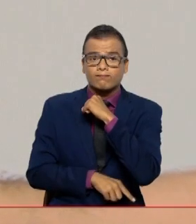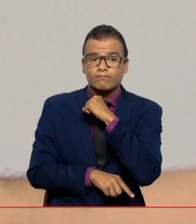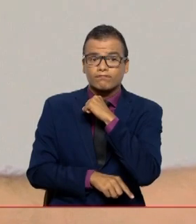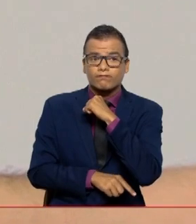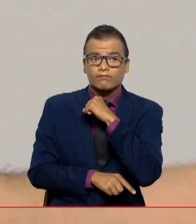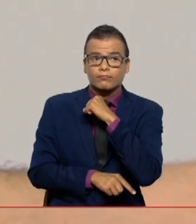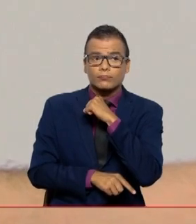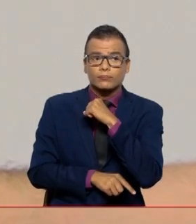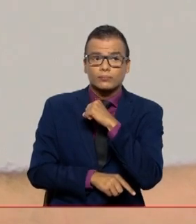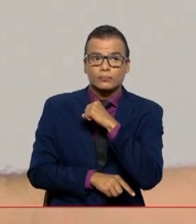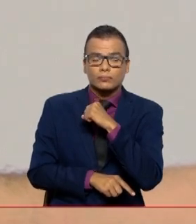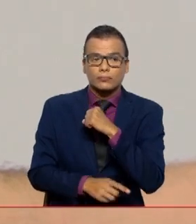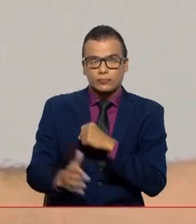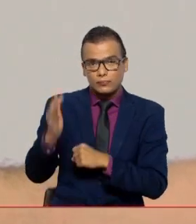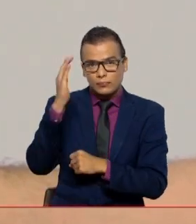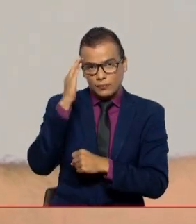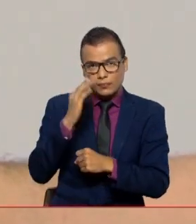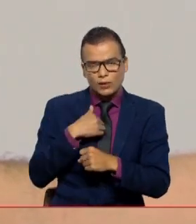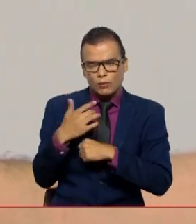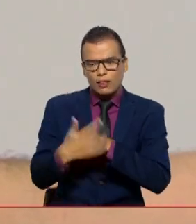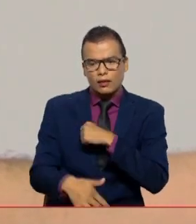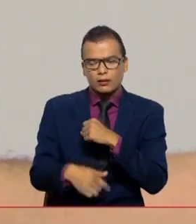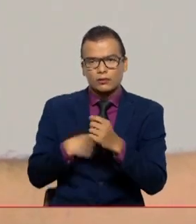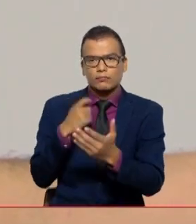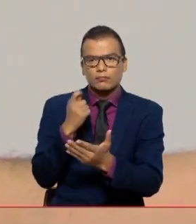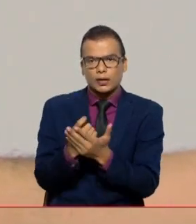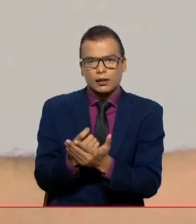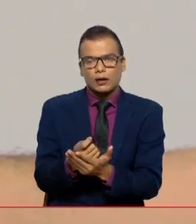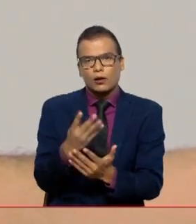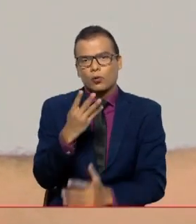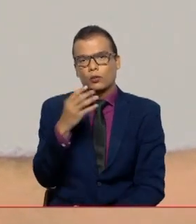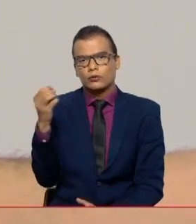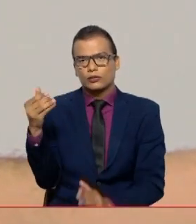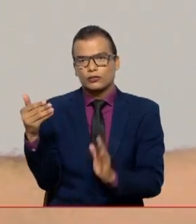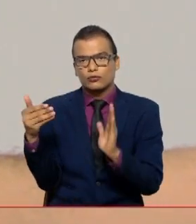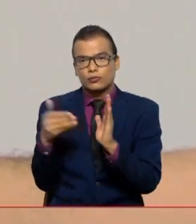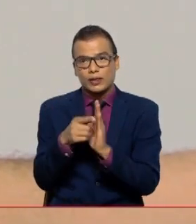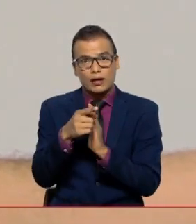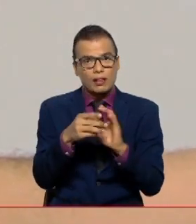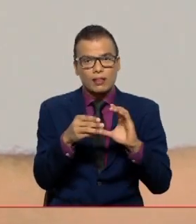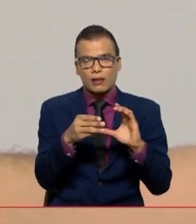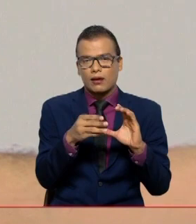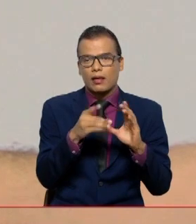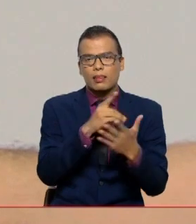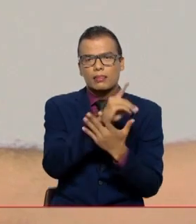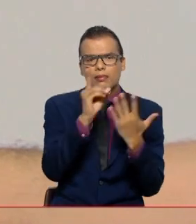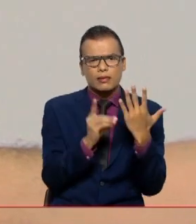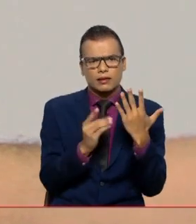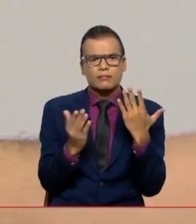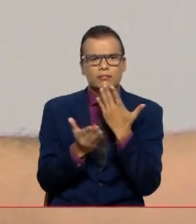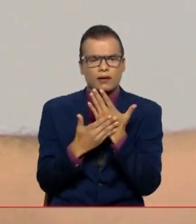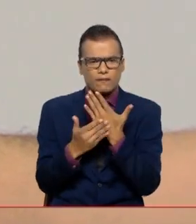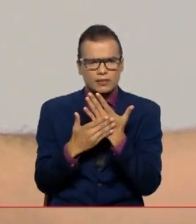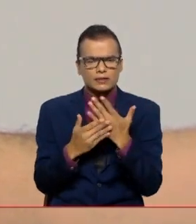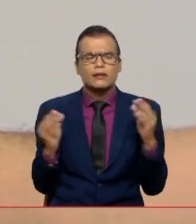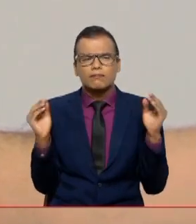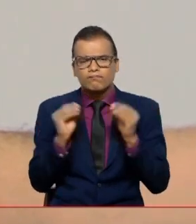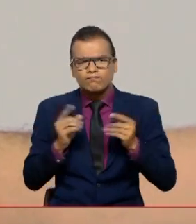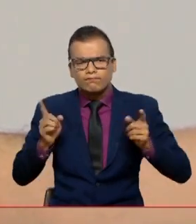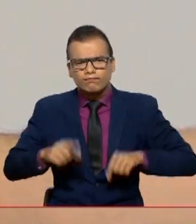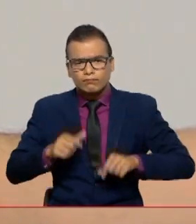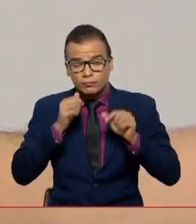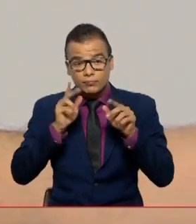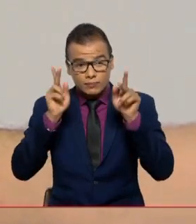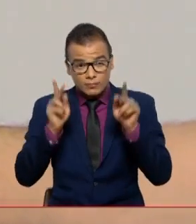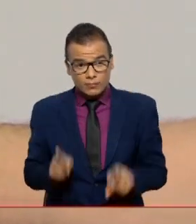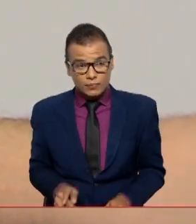una sanción mínima por 424 mil pesos que ha imputado la DIAN. Pero adicional a eso, se tiene que tener en cuenta que cuando el contribuyente